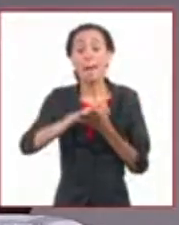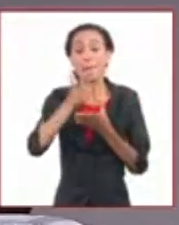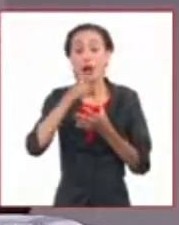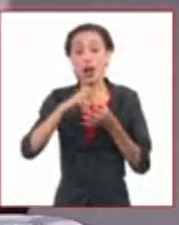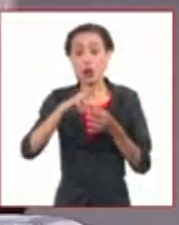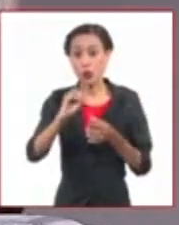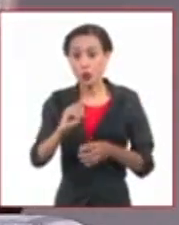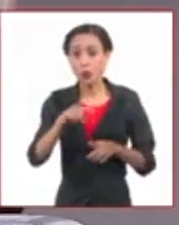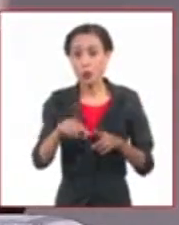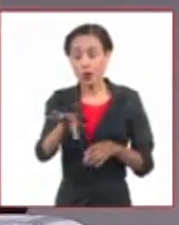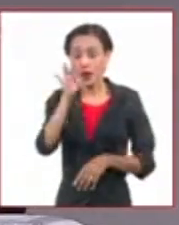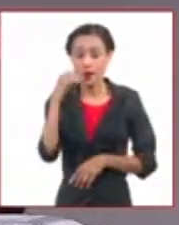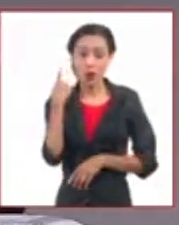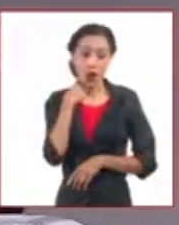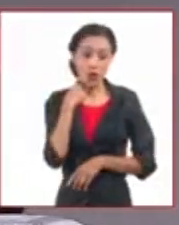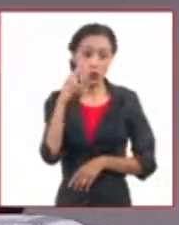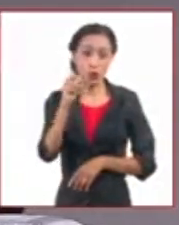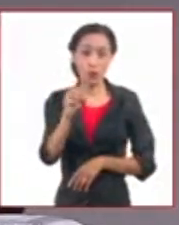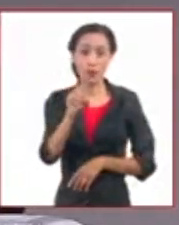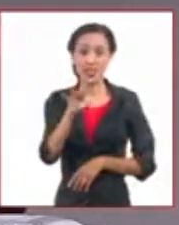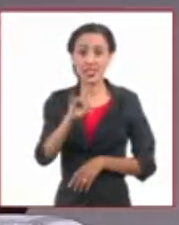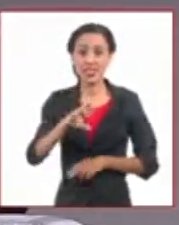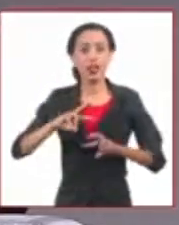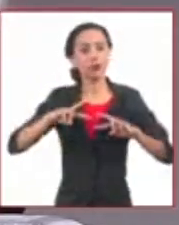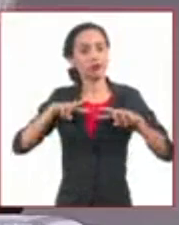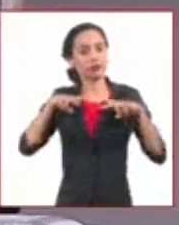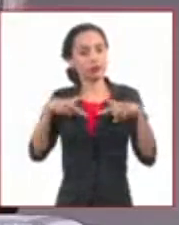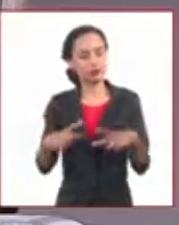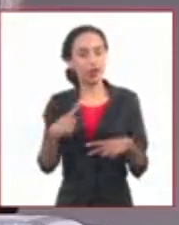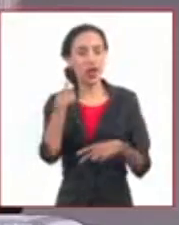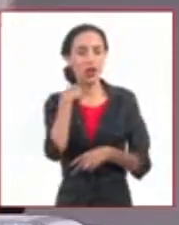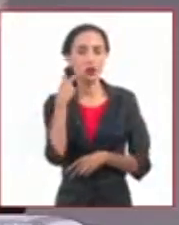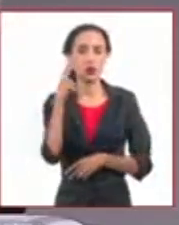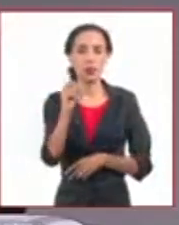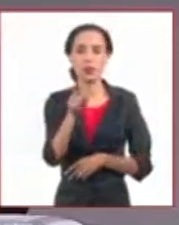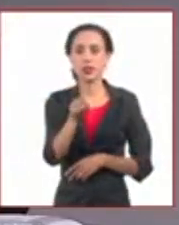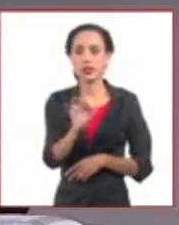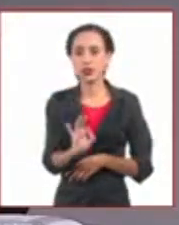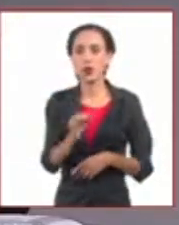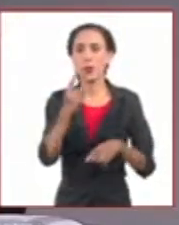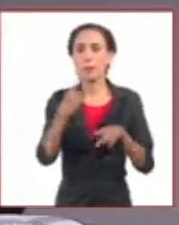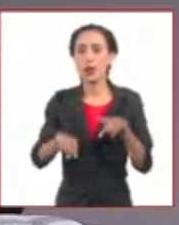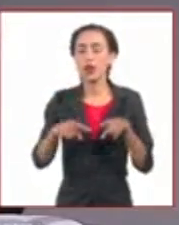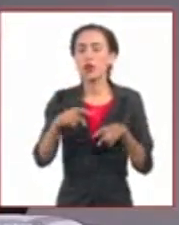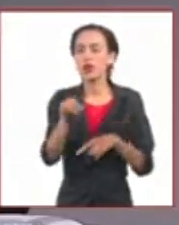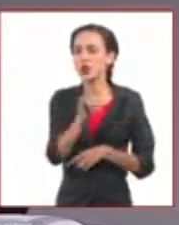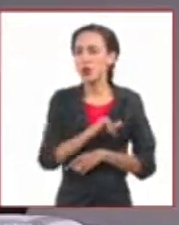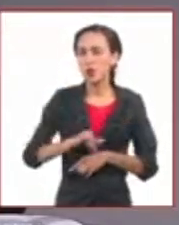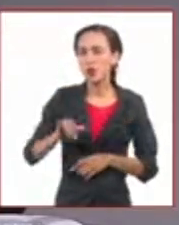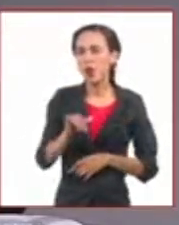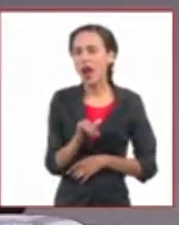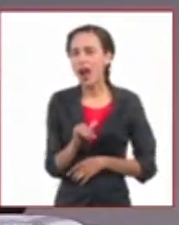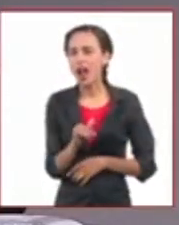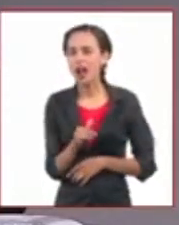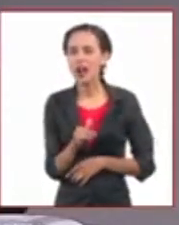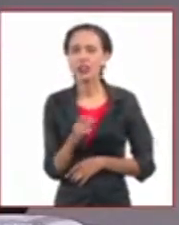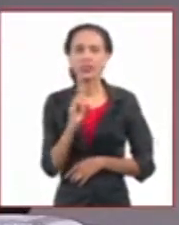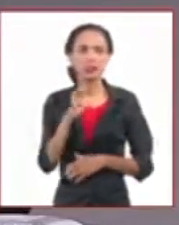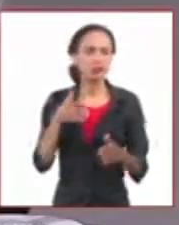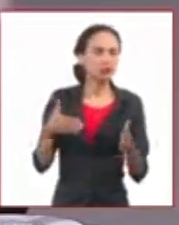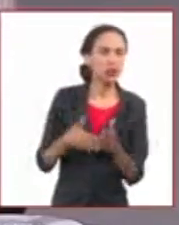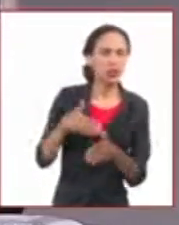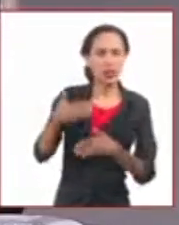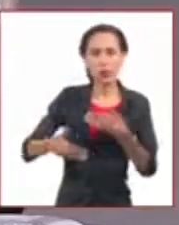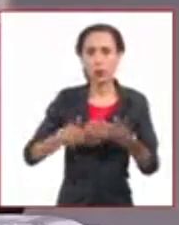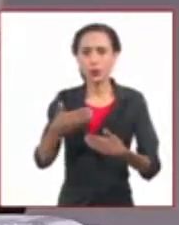en el 2015 reelecto en el 2018 pero que ha tenido una postura sumamente injerencista más allá